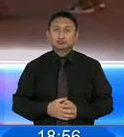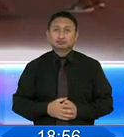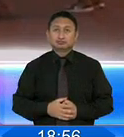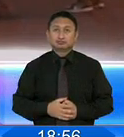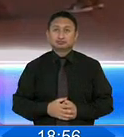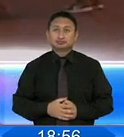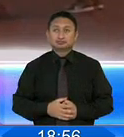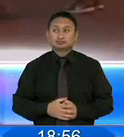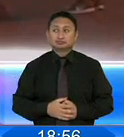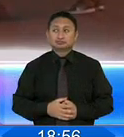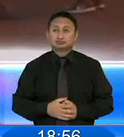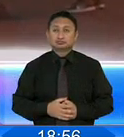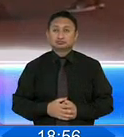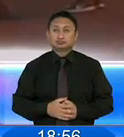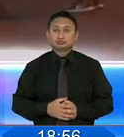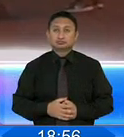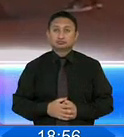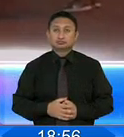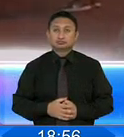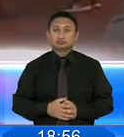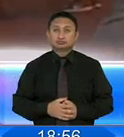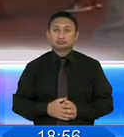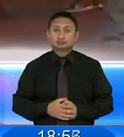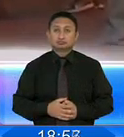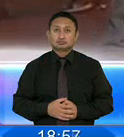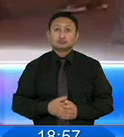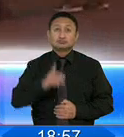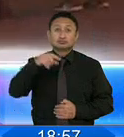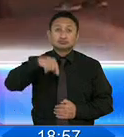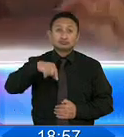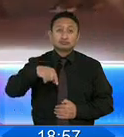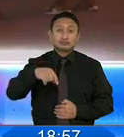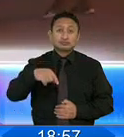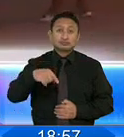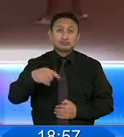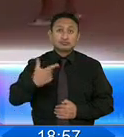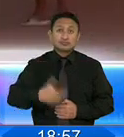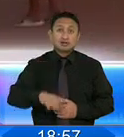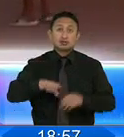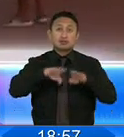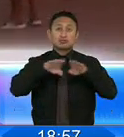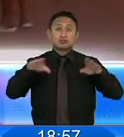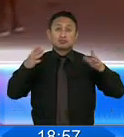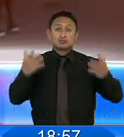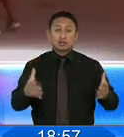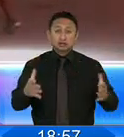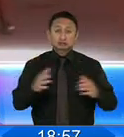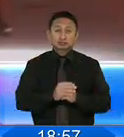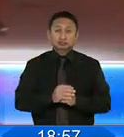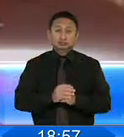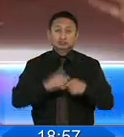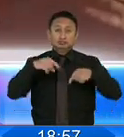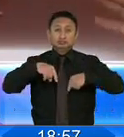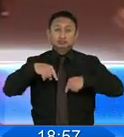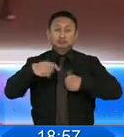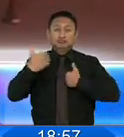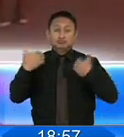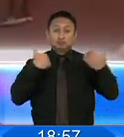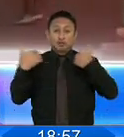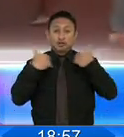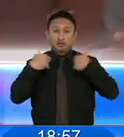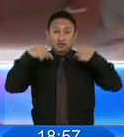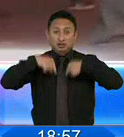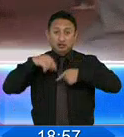Social Cristiano, el señor Guillermo Lasso. Aquí se ha instalado ya una plataforma, se presentan varios artistas a esa hora de la